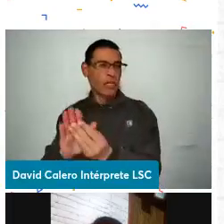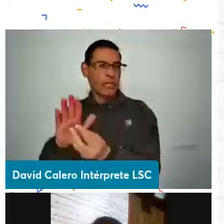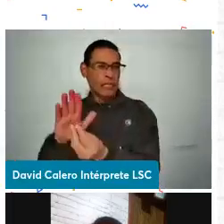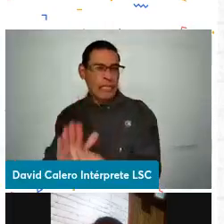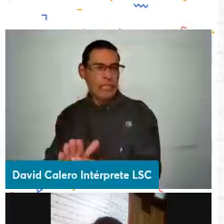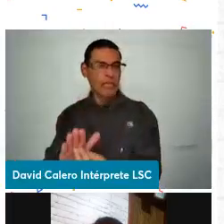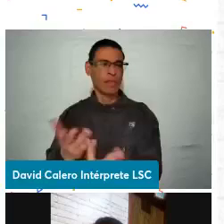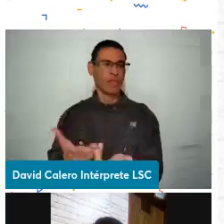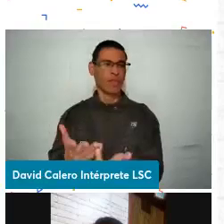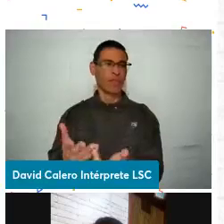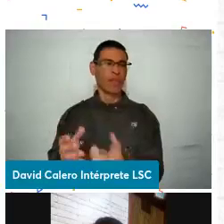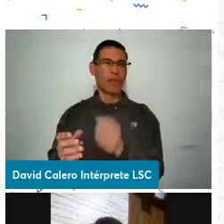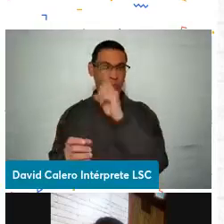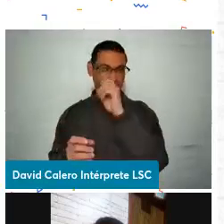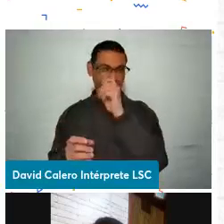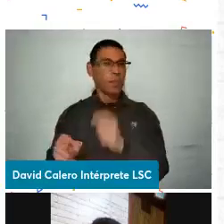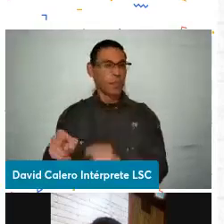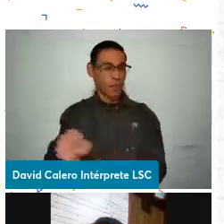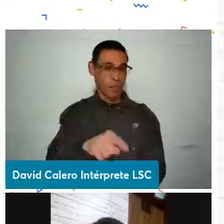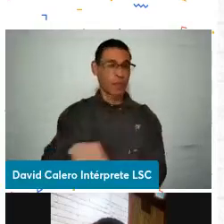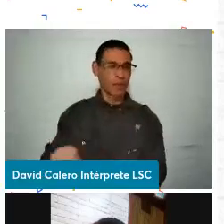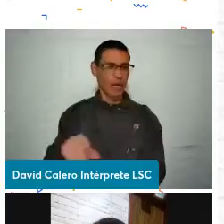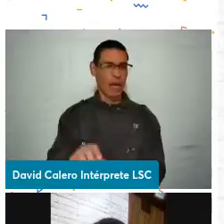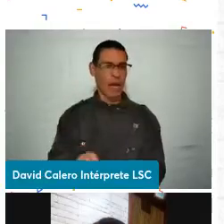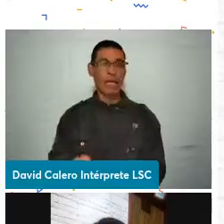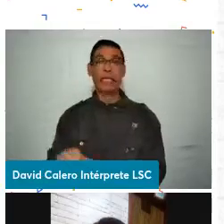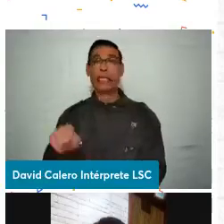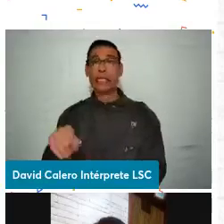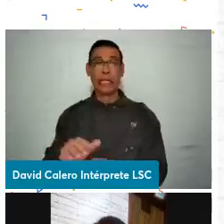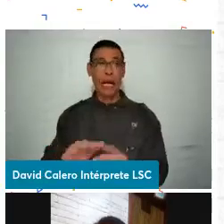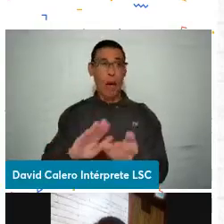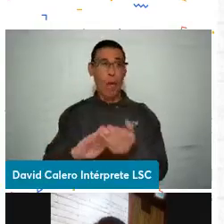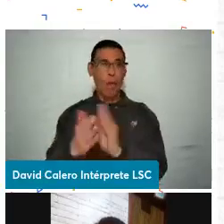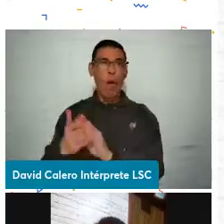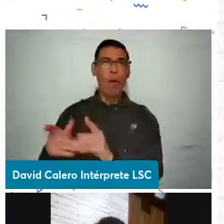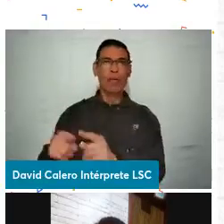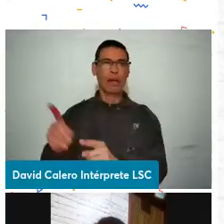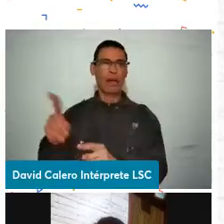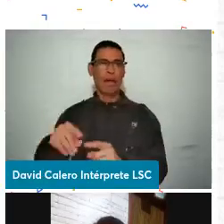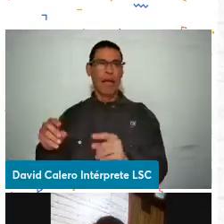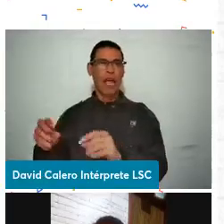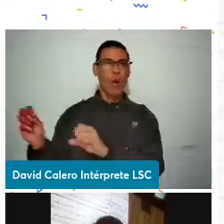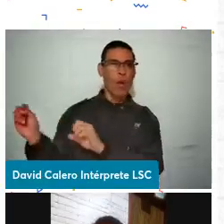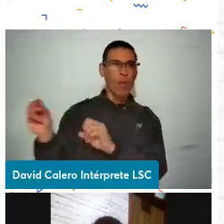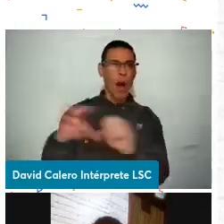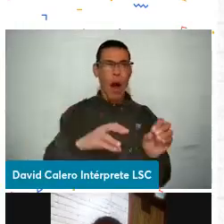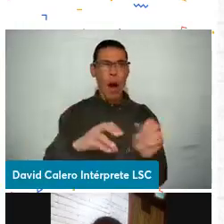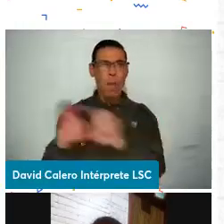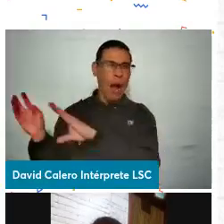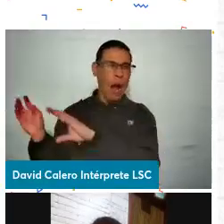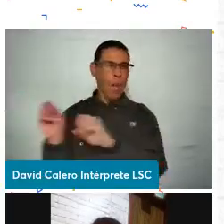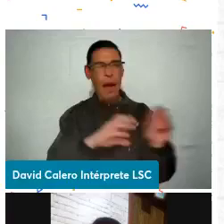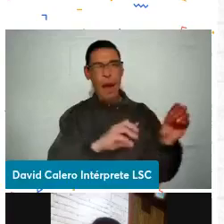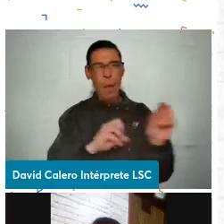ciudad, donde la población es flotante. Nuestra institución cuenta con alrededor de